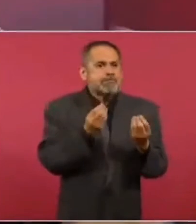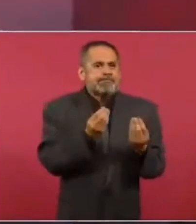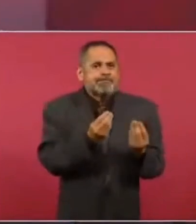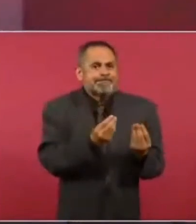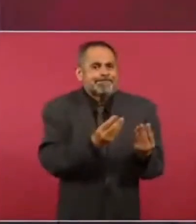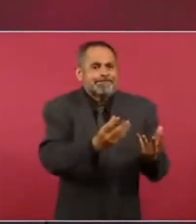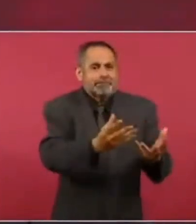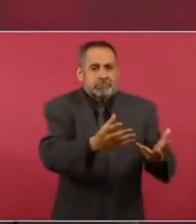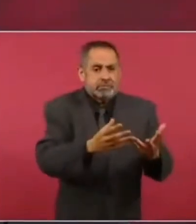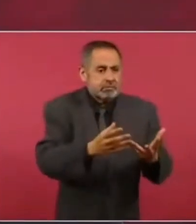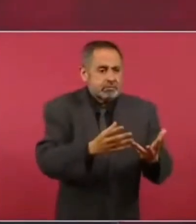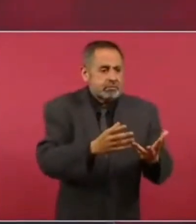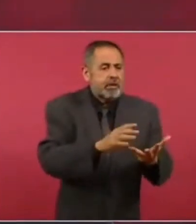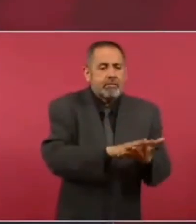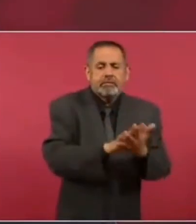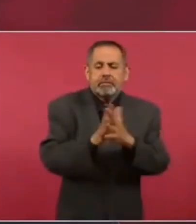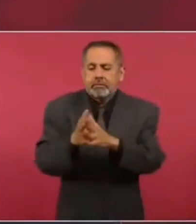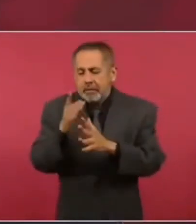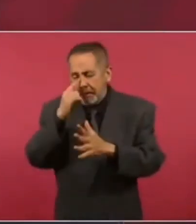es agua,